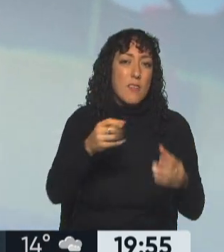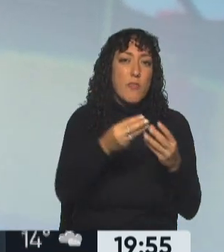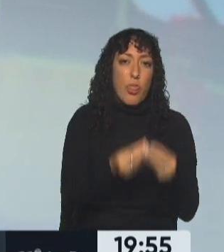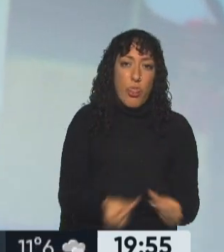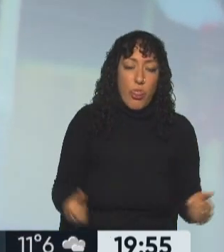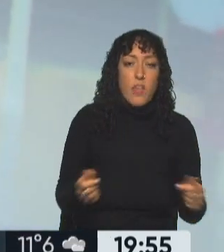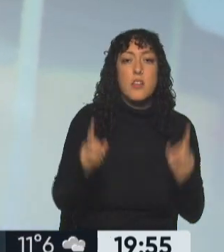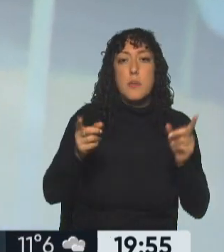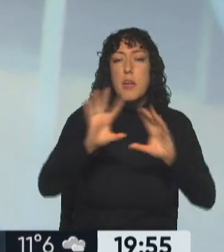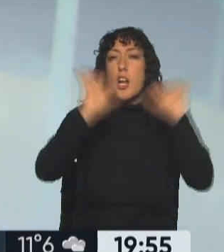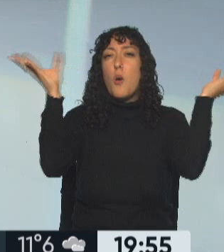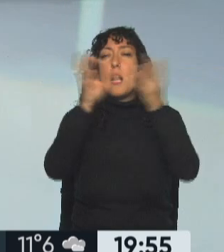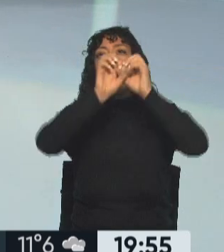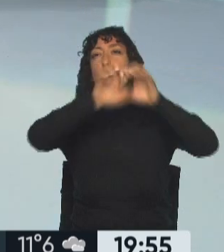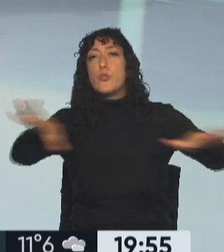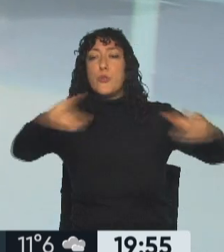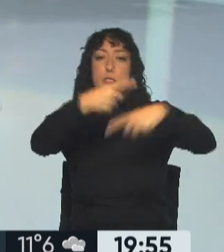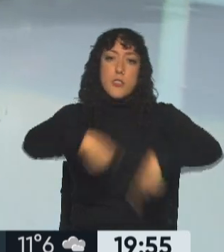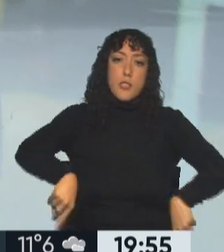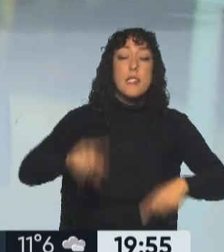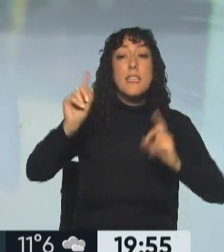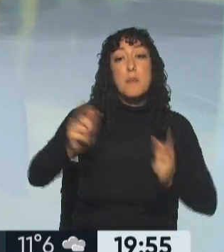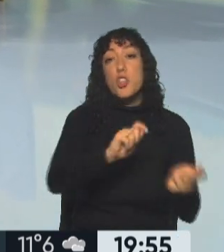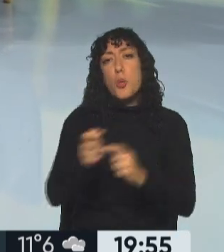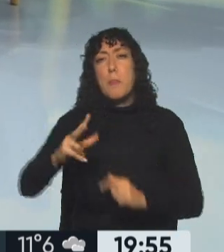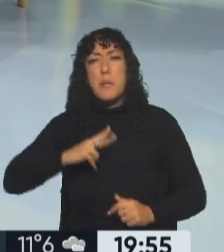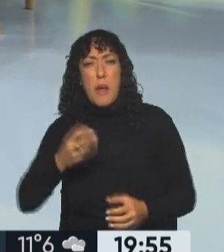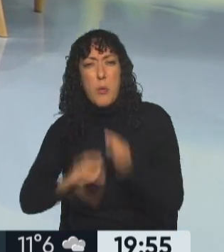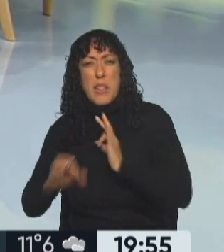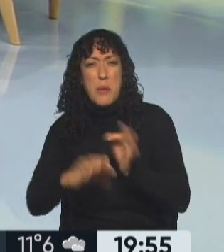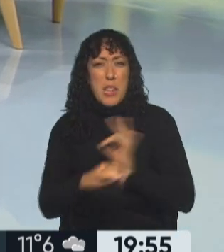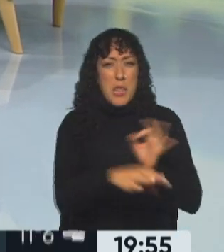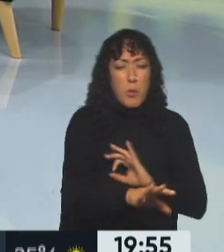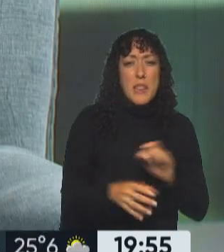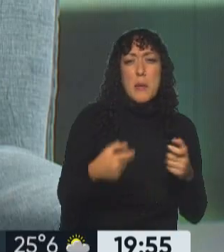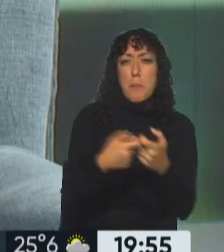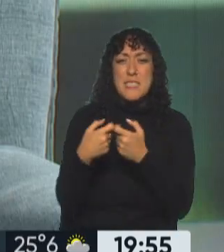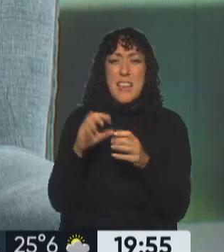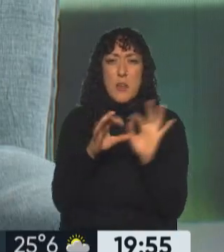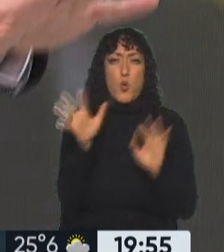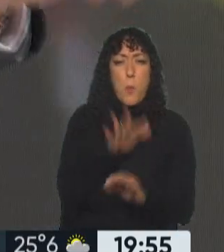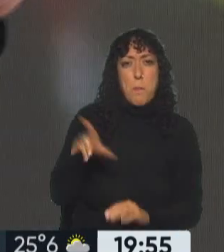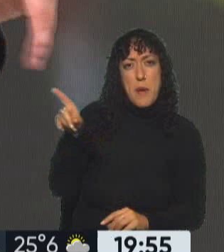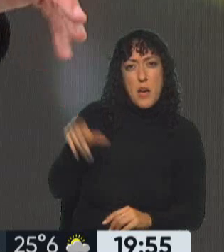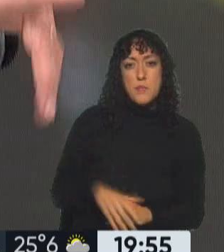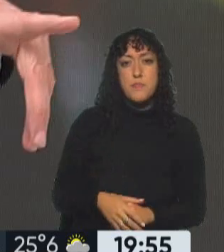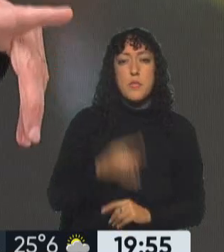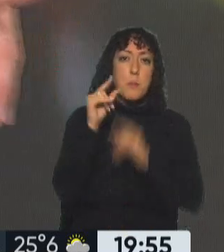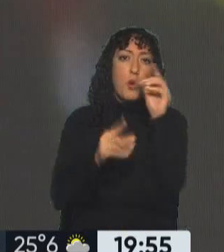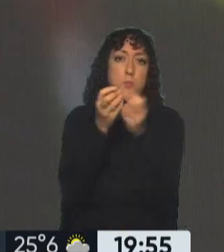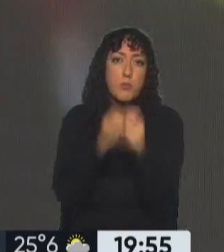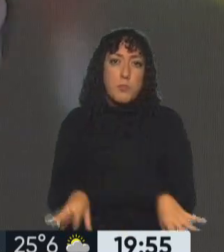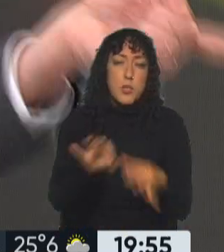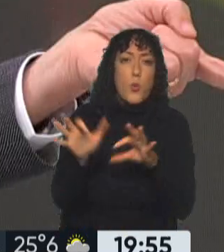carro de la globalización, de la liberalización. Pero también ahí privatizó con compañías europeas. Empezó con